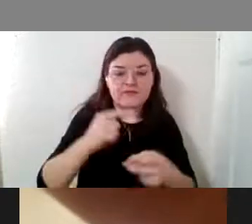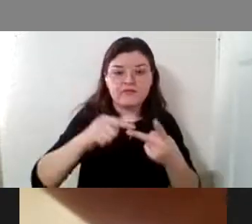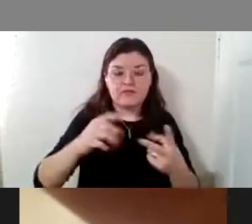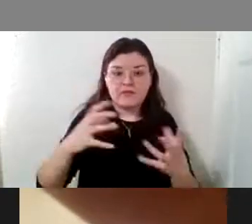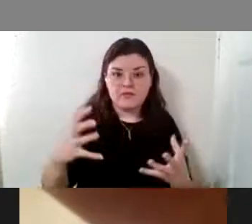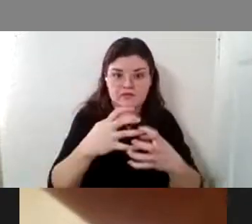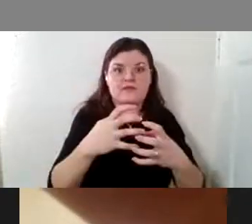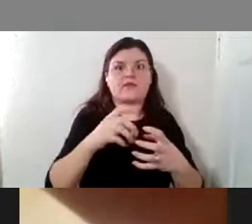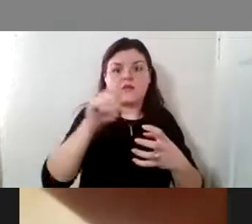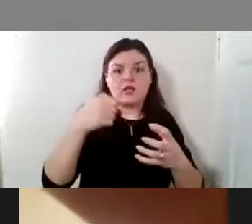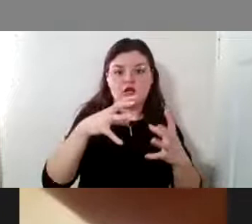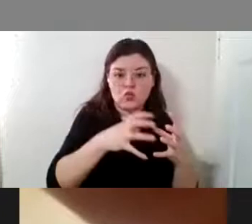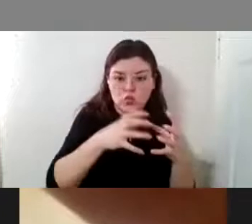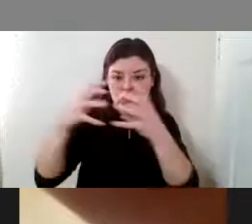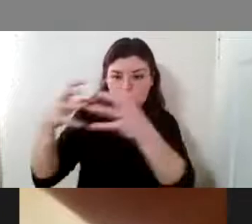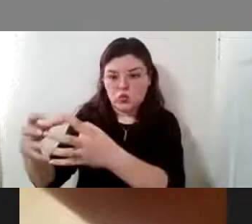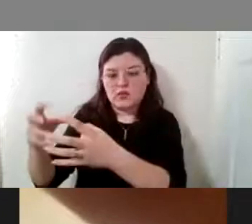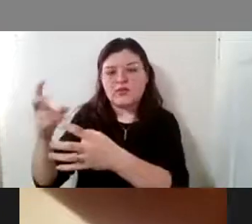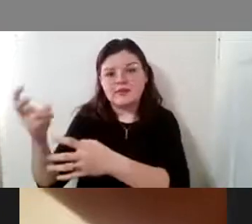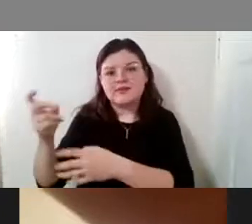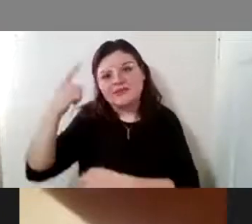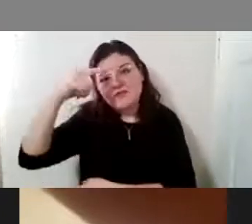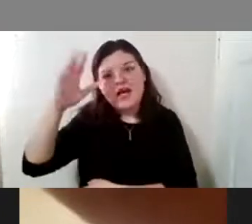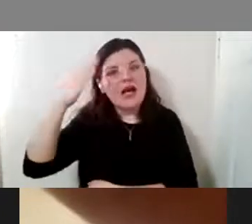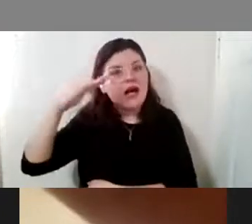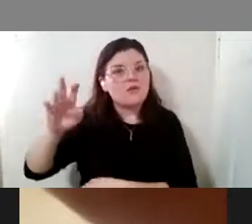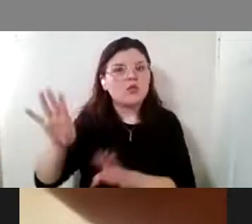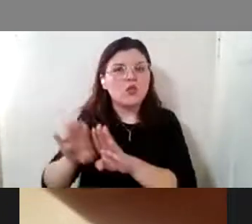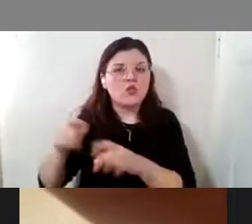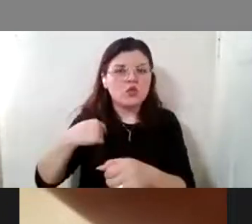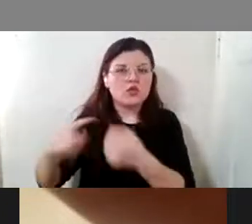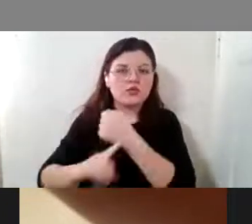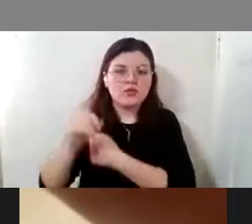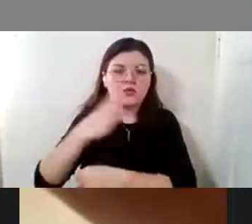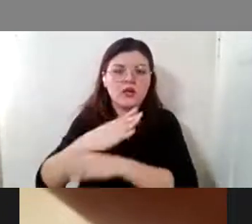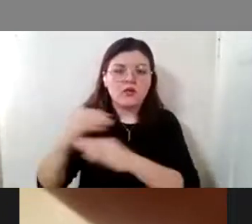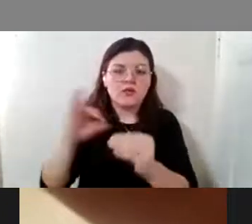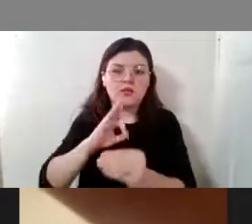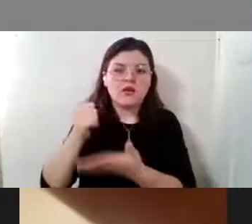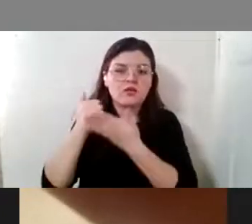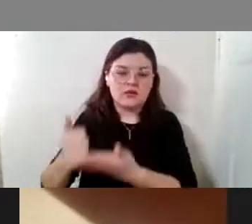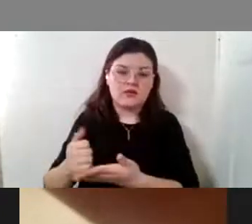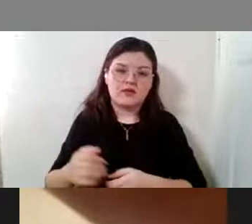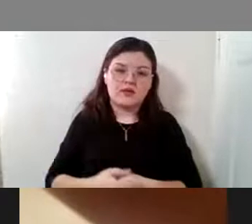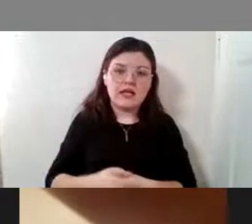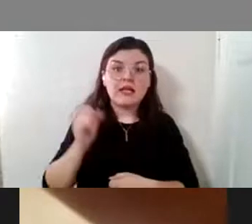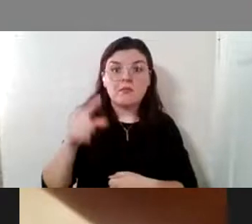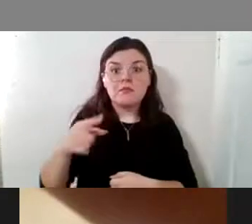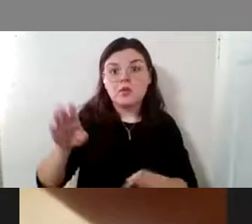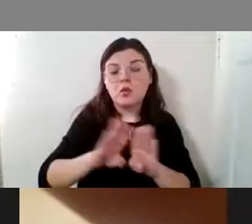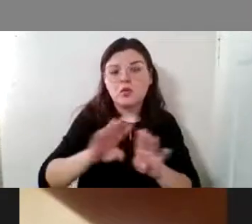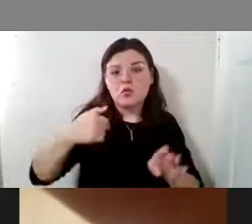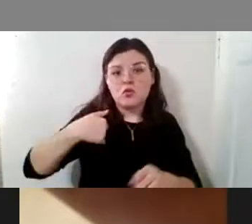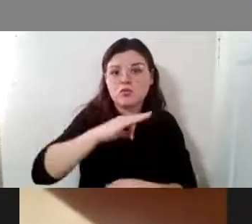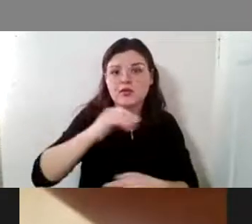y canalizo. Entonces, saber hasta dónde puede llegar mi aportación y hasta dónde puedo reaccionar ante